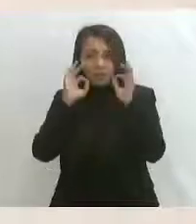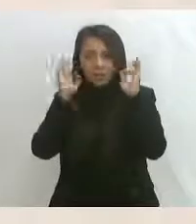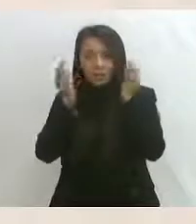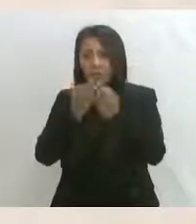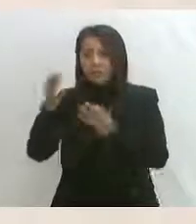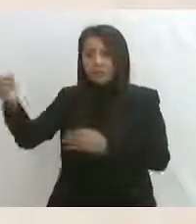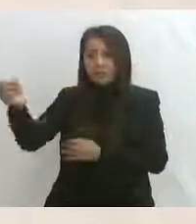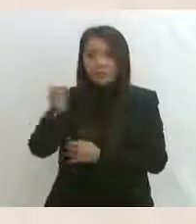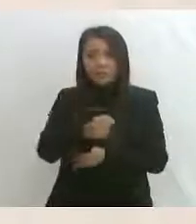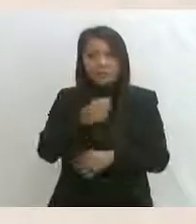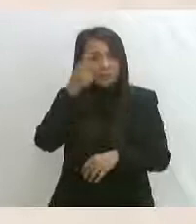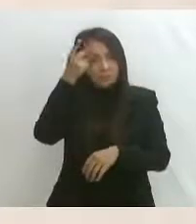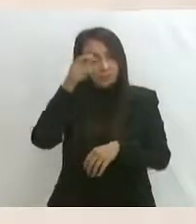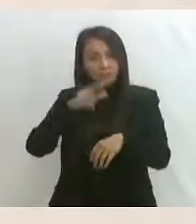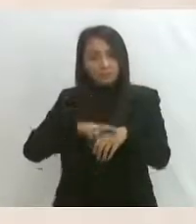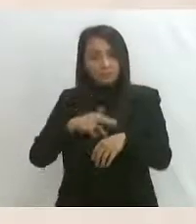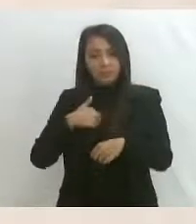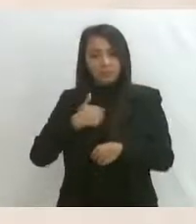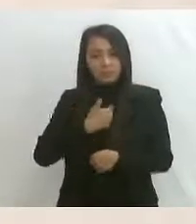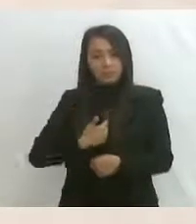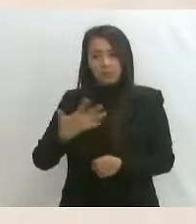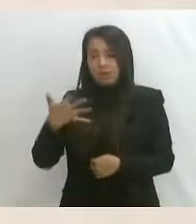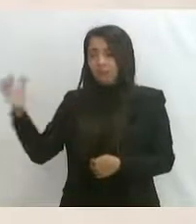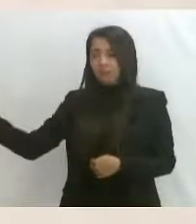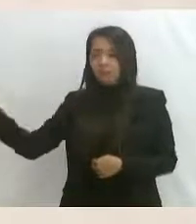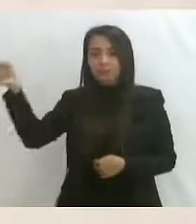en los gobiernos anteriores.